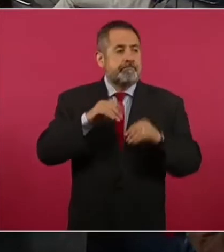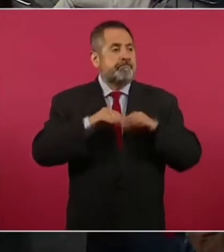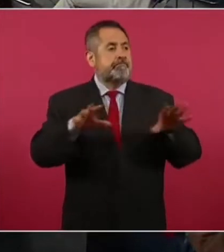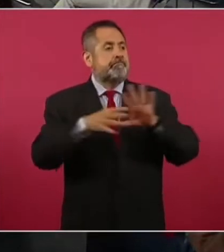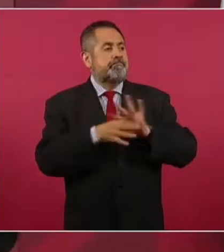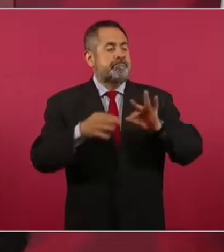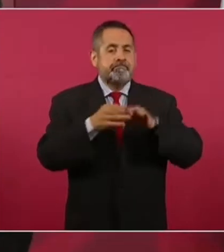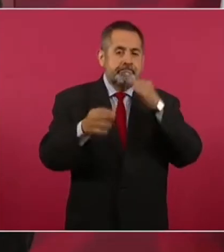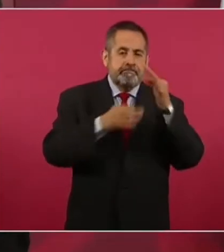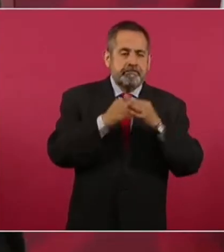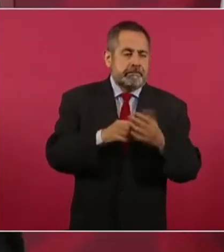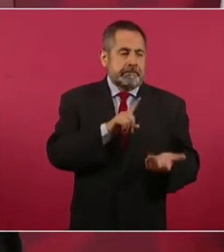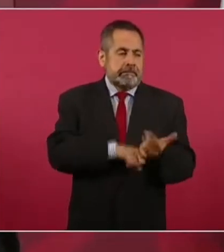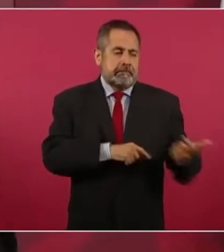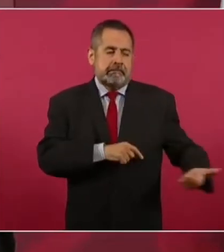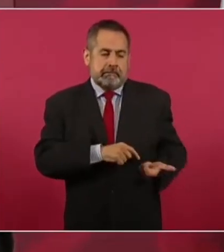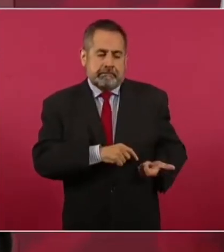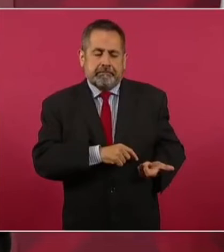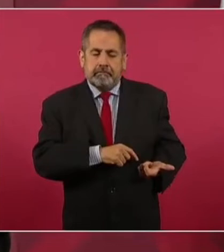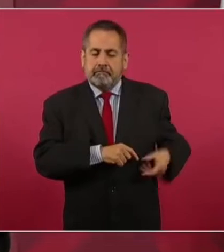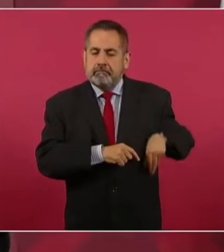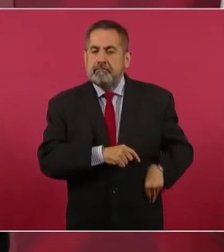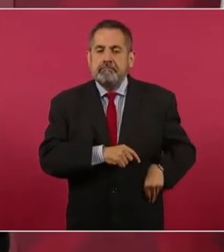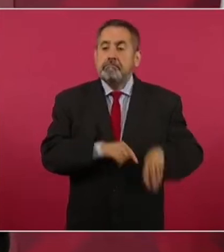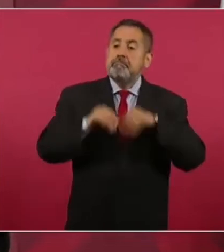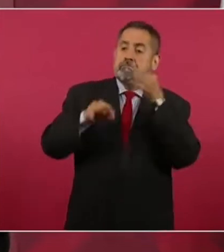tener otros ingresos.